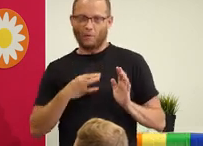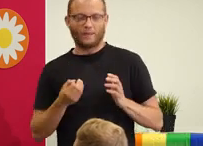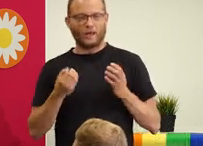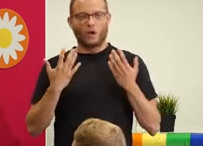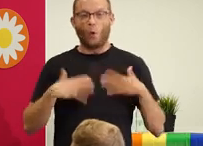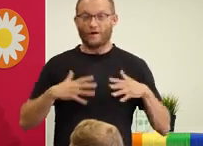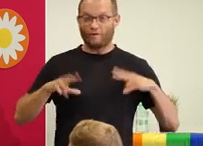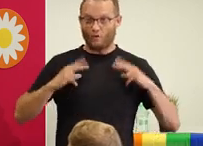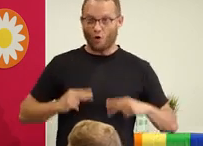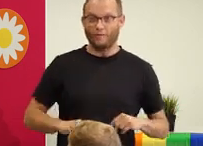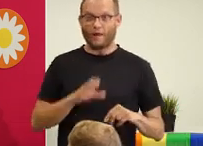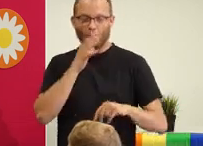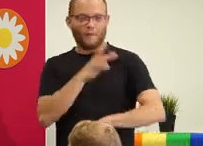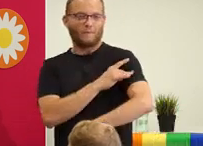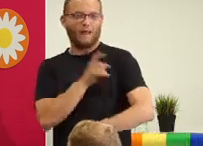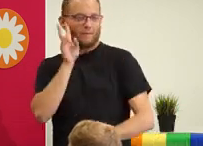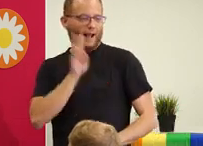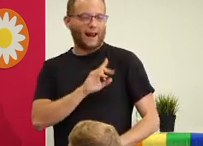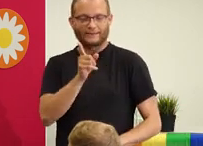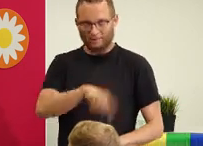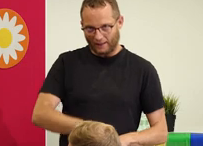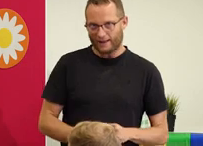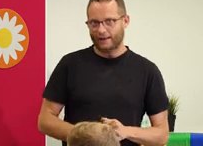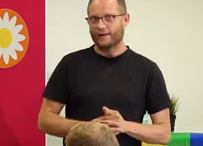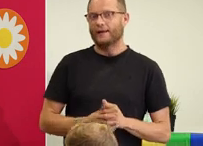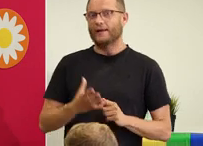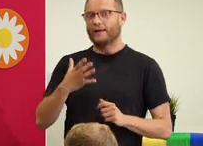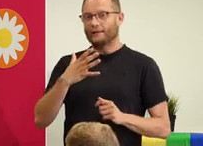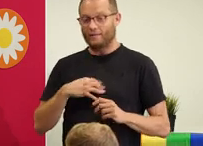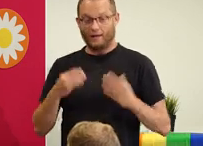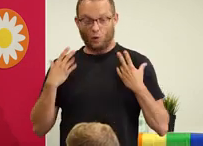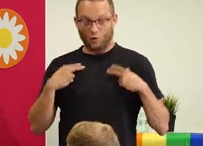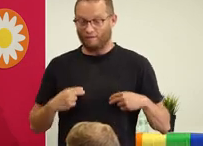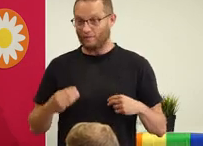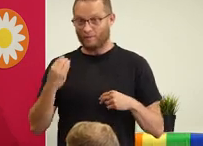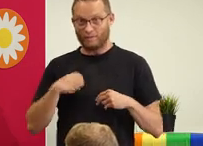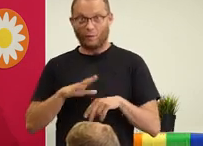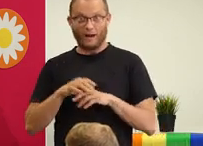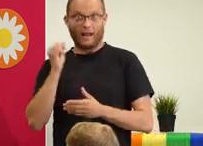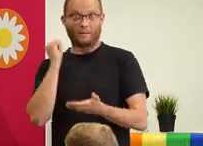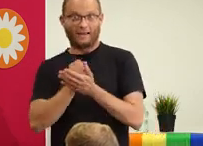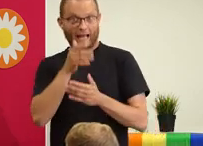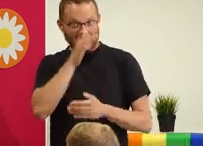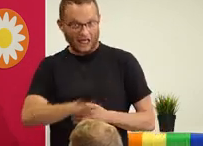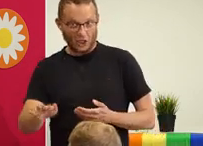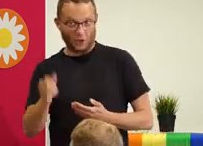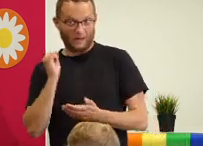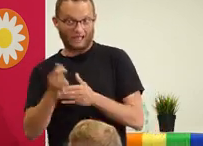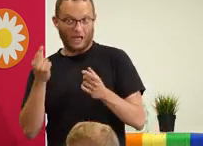uniforme puede ser de piel vegana, pero también van a llevar ese mismo uniforme para matar a un niño